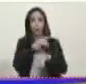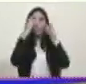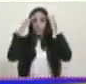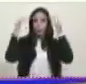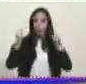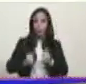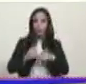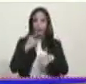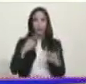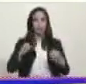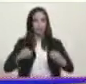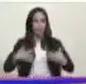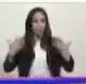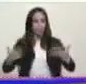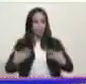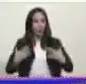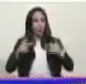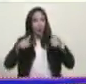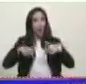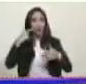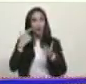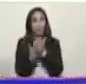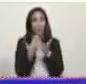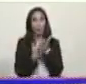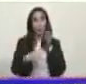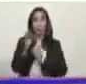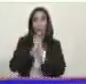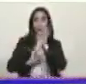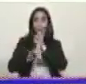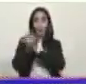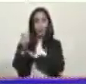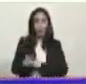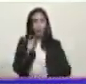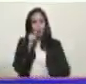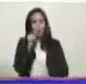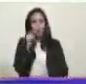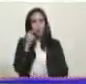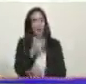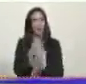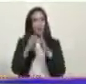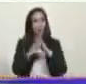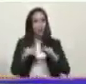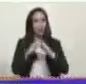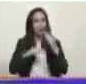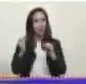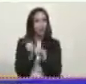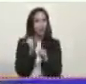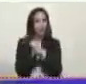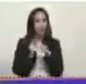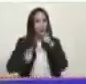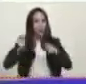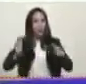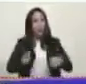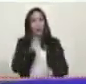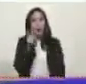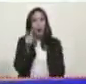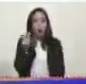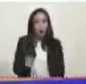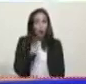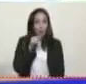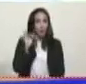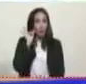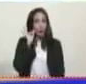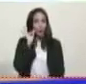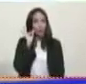capacitados, motivados. Aquí, como lo estaba explicando el viceministro, se encuentran los trabajadores haciendo un proceso